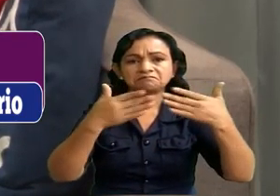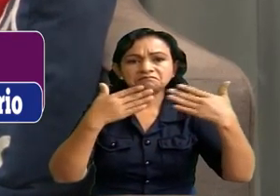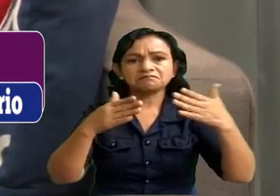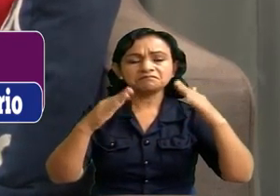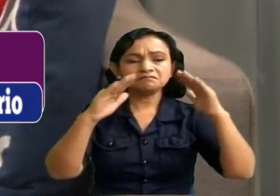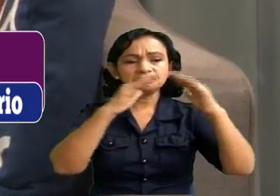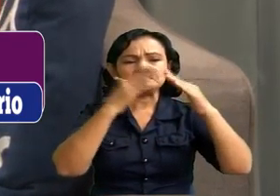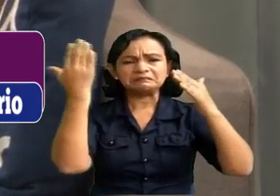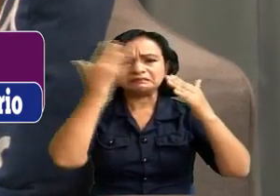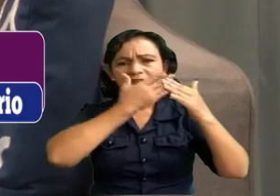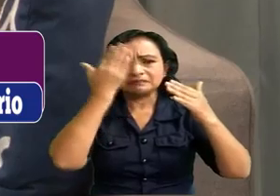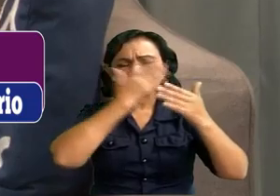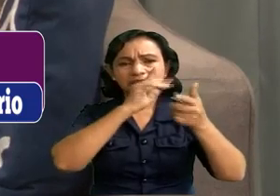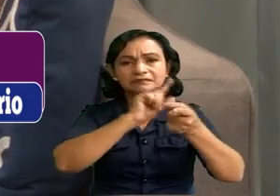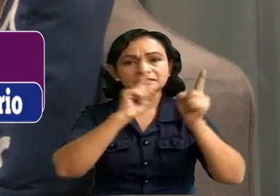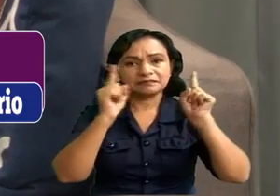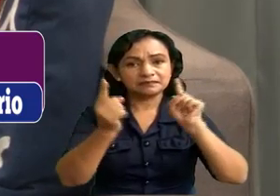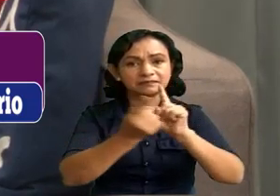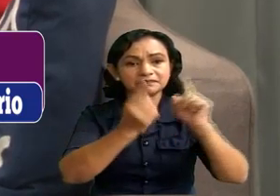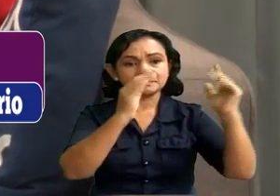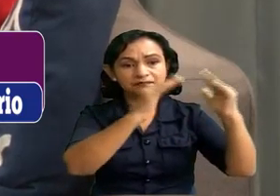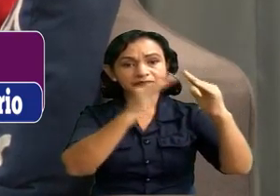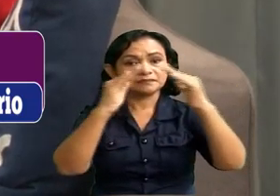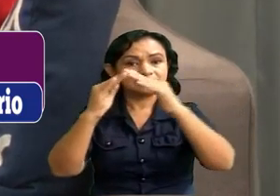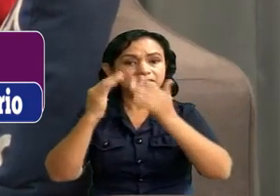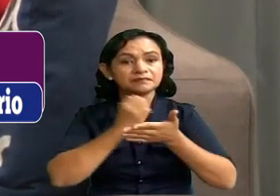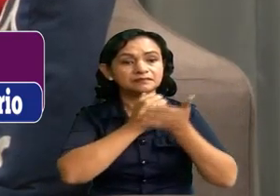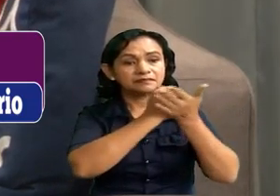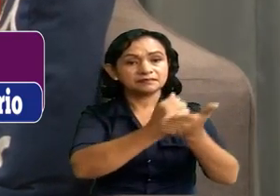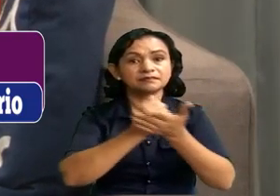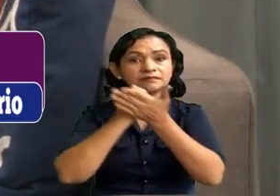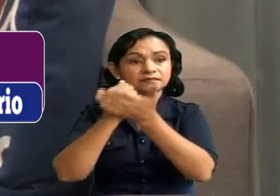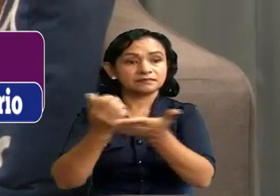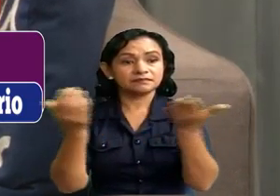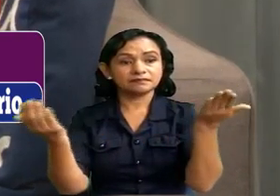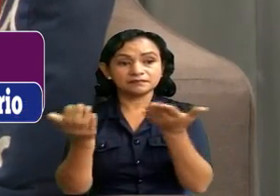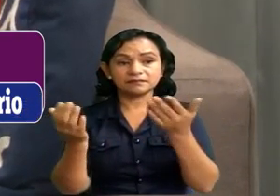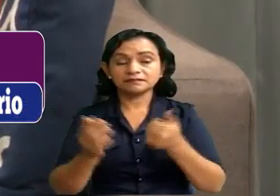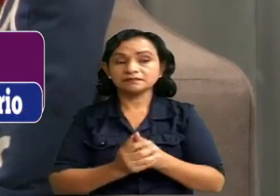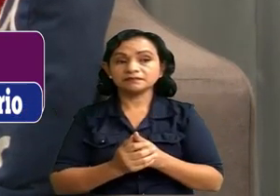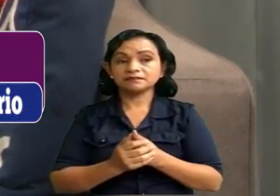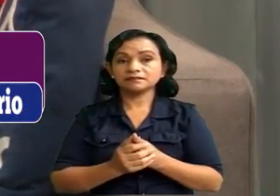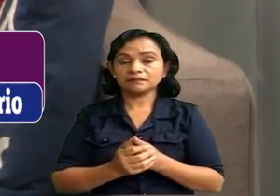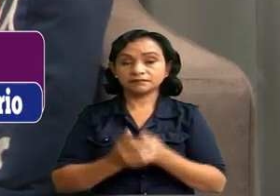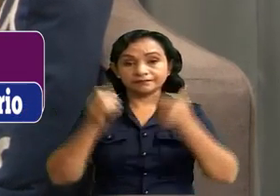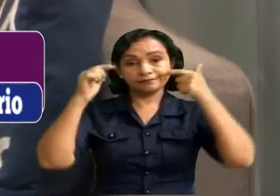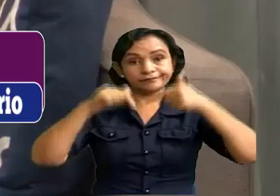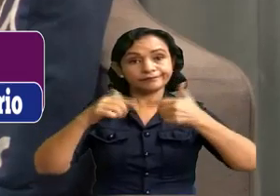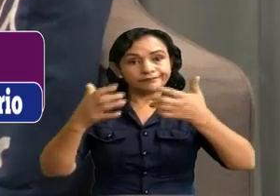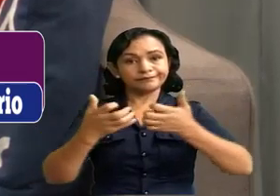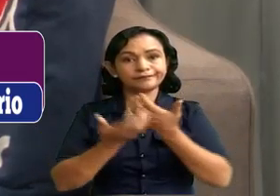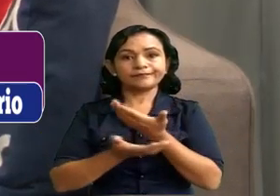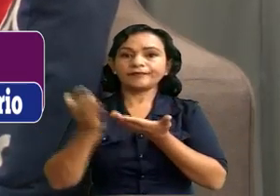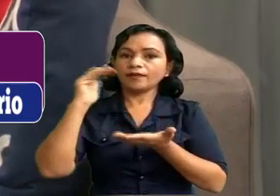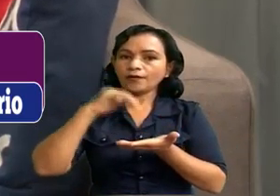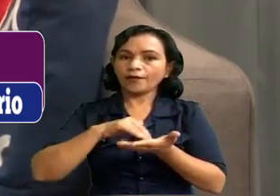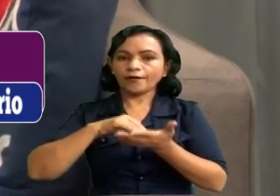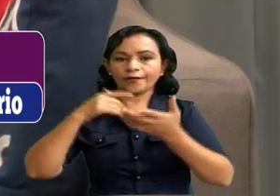plástico negro, las cambiamos por esas viviendas solidarias. Porque a los que hoy quieren regresar al